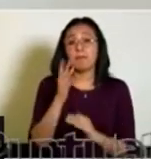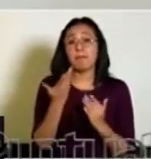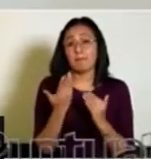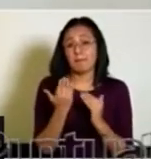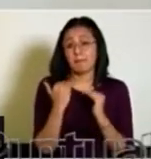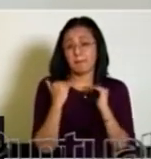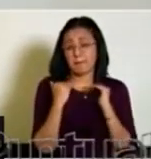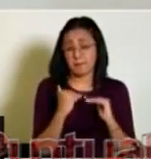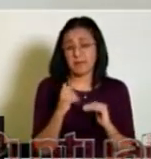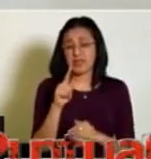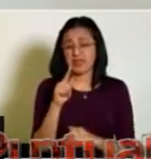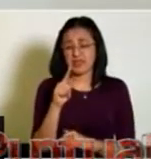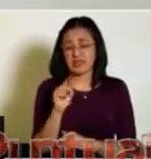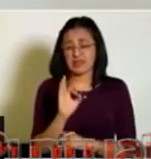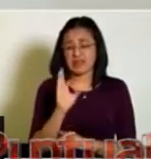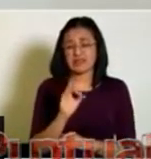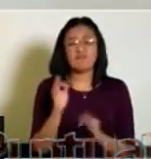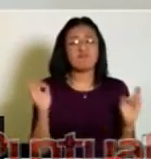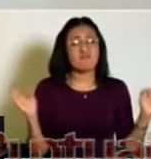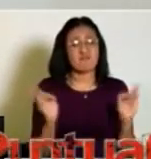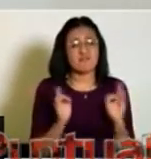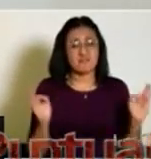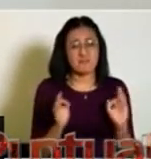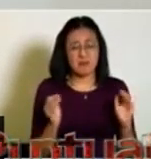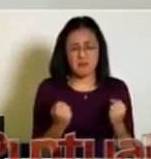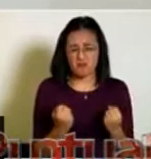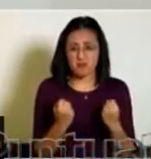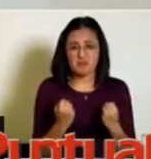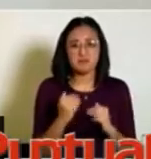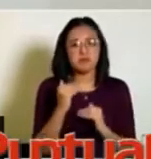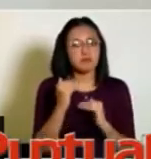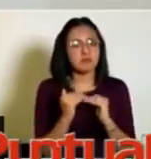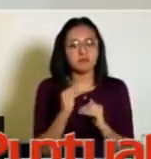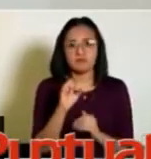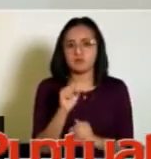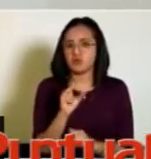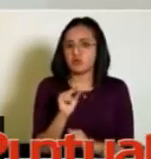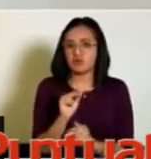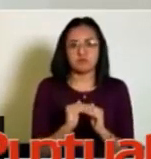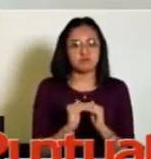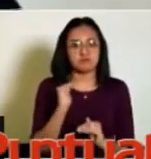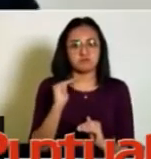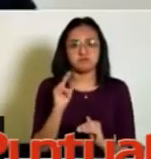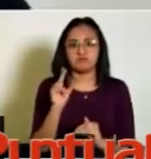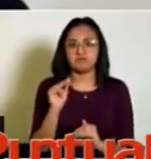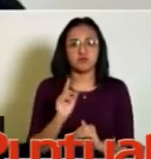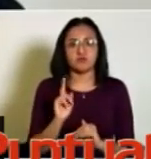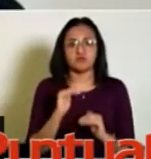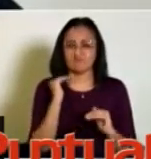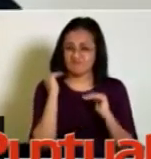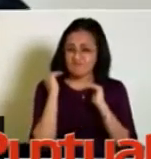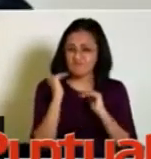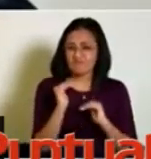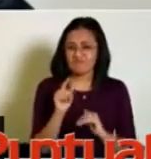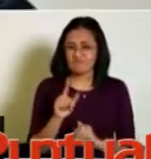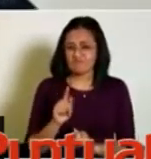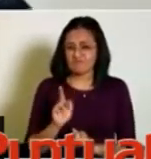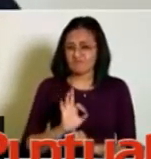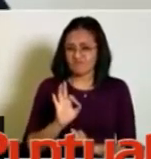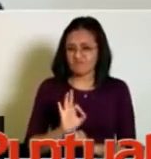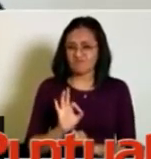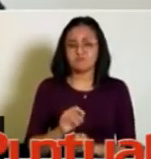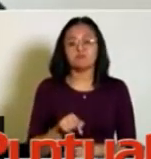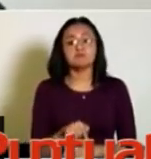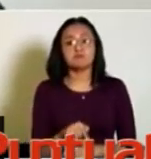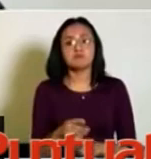70 grados centígrados. No puede bajar de menos 60 ni subir de menos 80 grados centígrados.